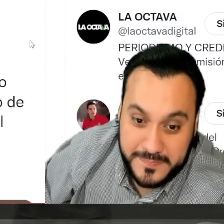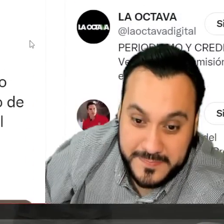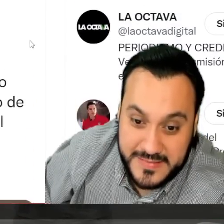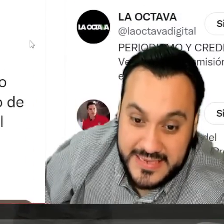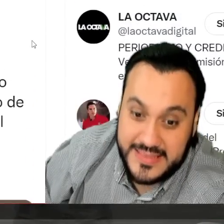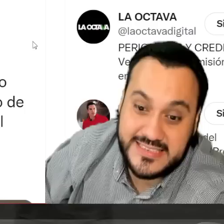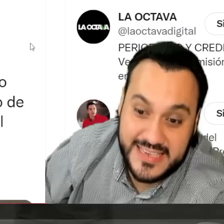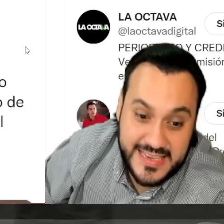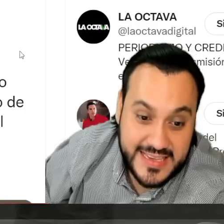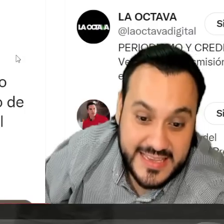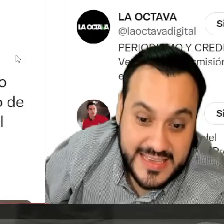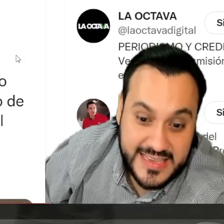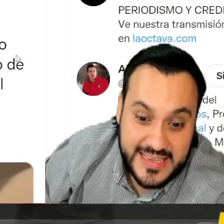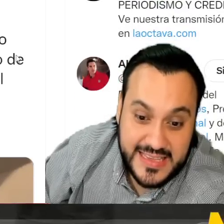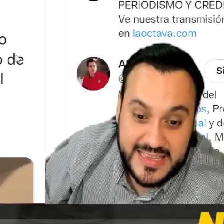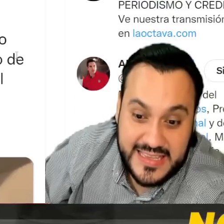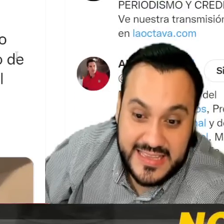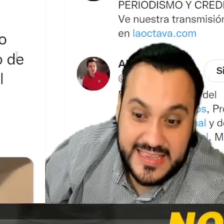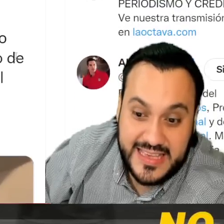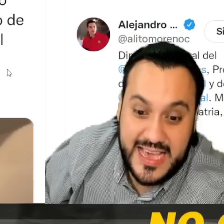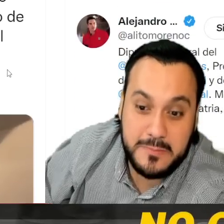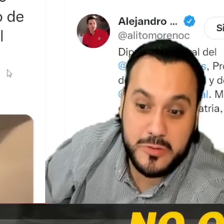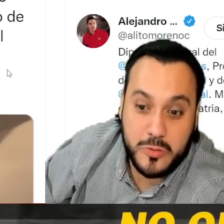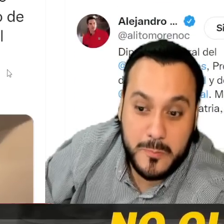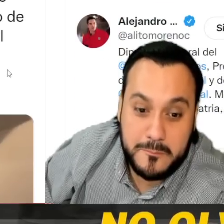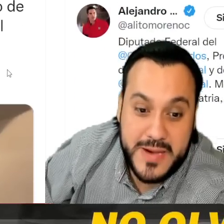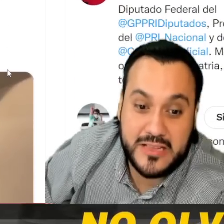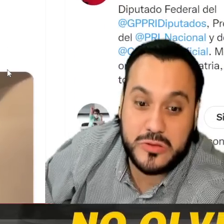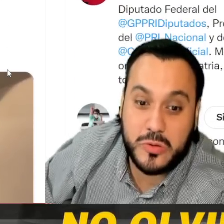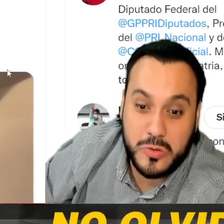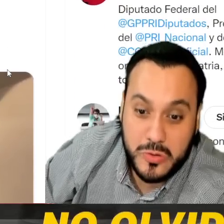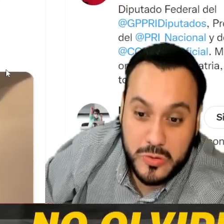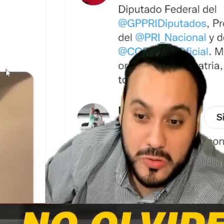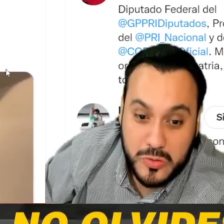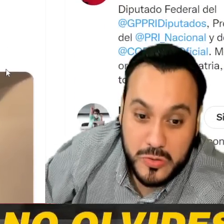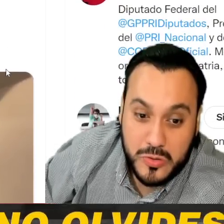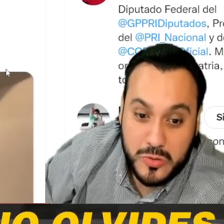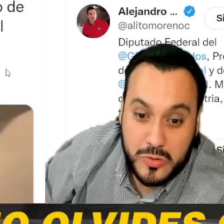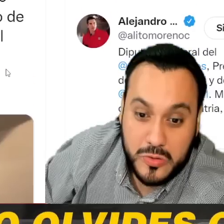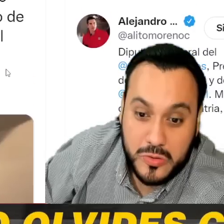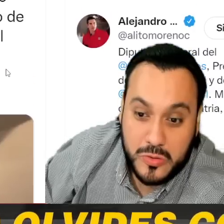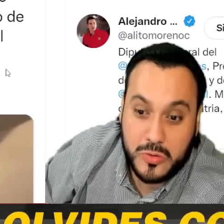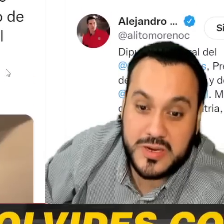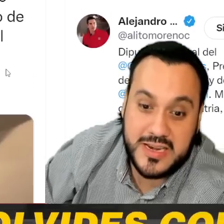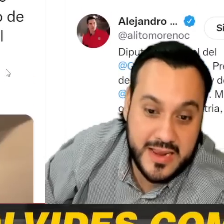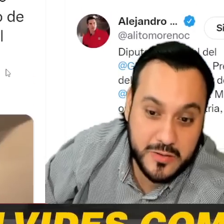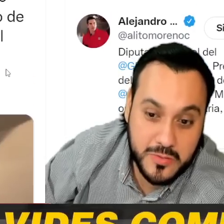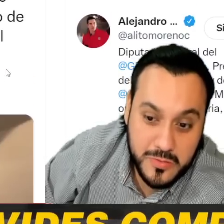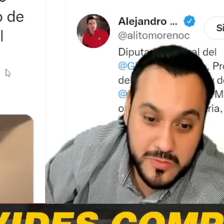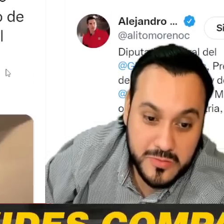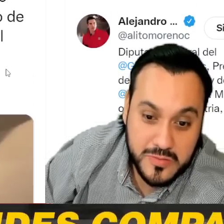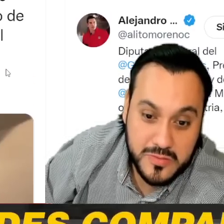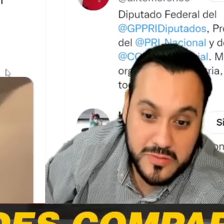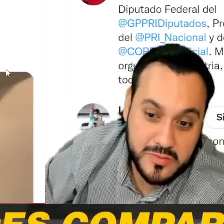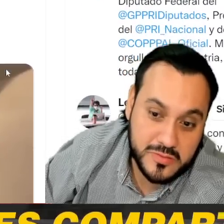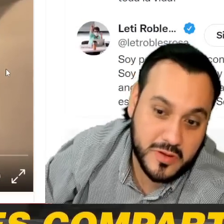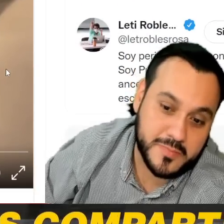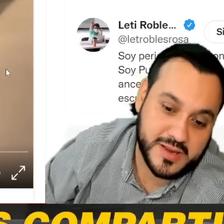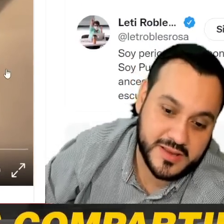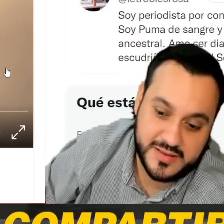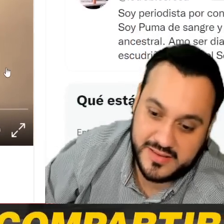y dice que habló pato con el narco